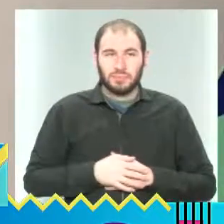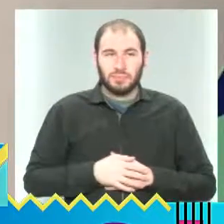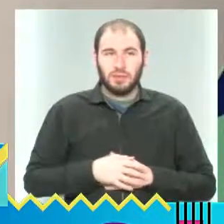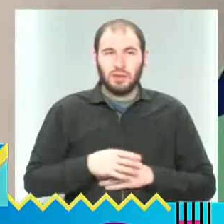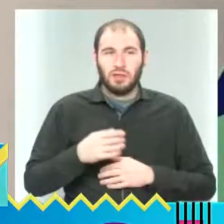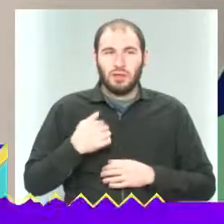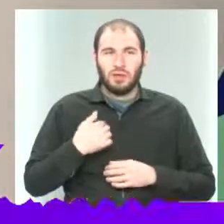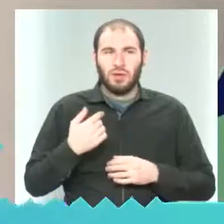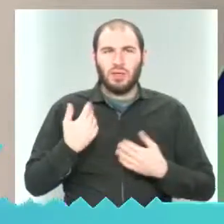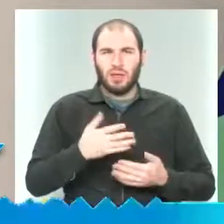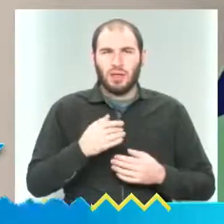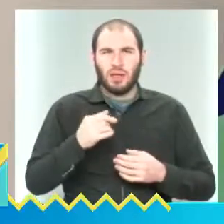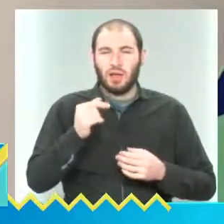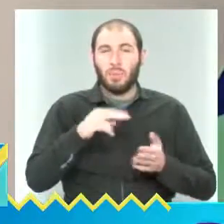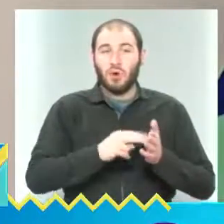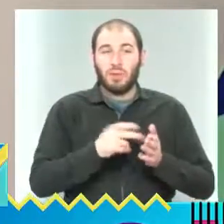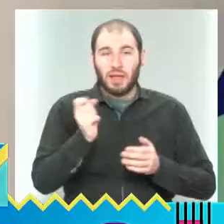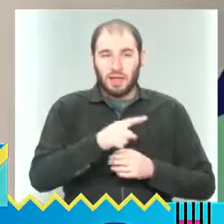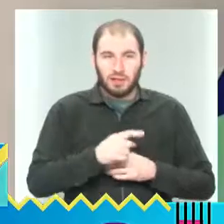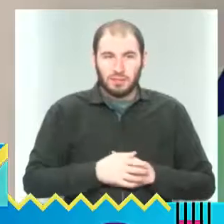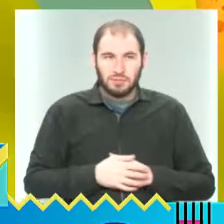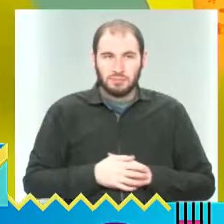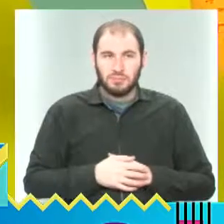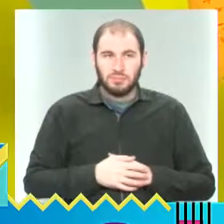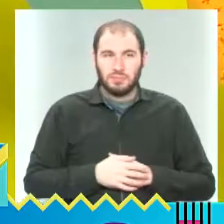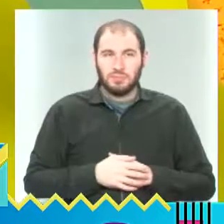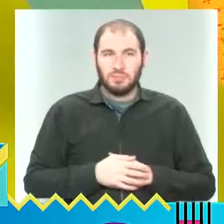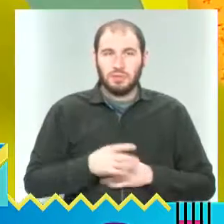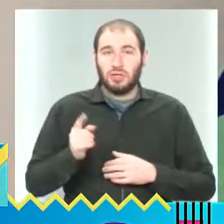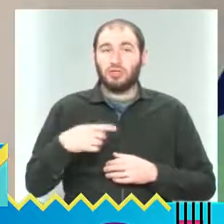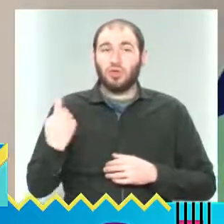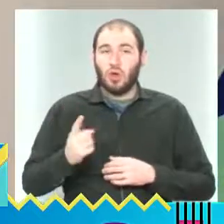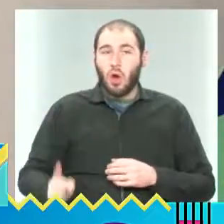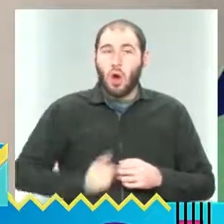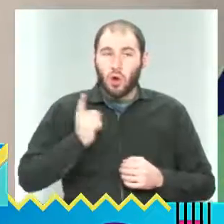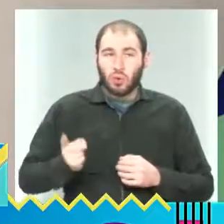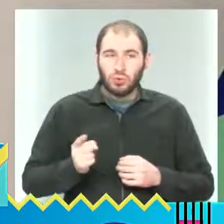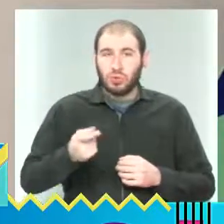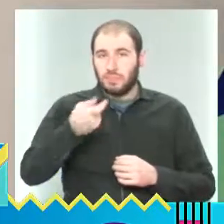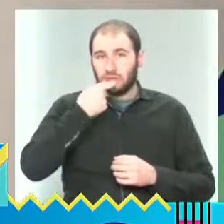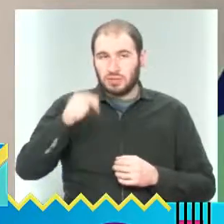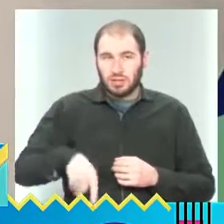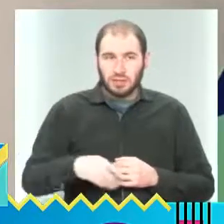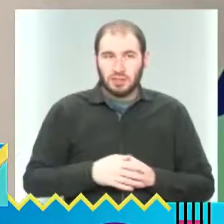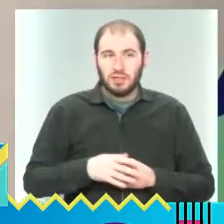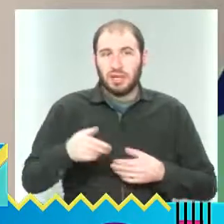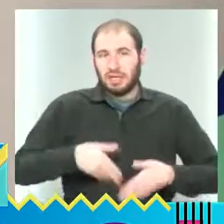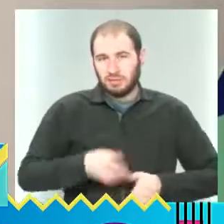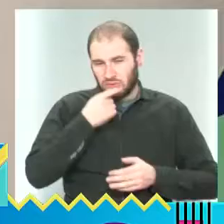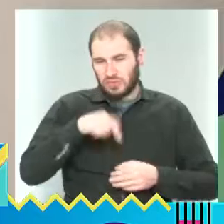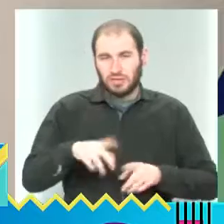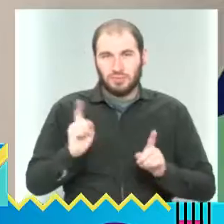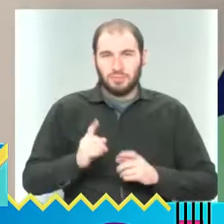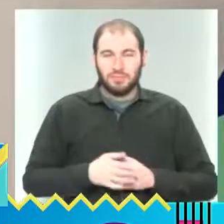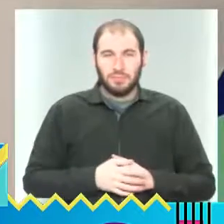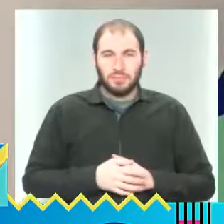adhesión a Ricardo por la situación que está pasando, que Totalmente. para todos nosotros es un orgullo tenerlo en Mendoza, aunque no es nacido en Mendoza, Ricardo,